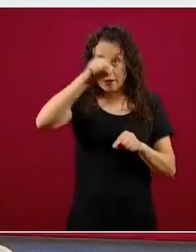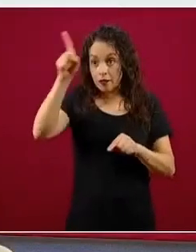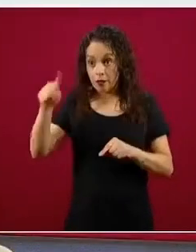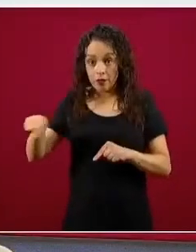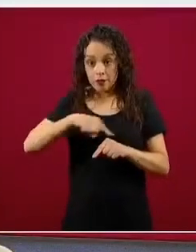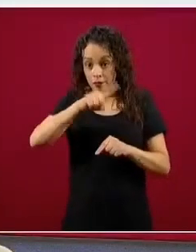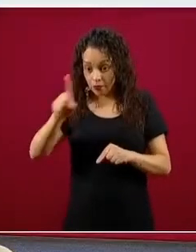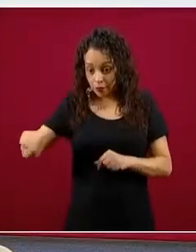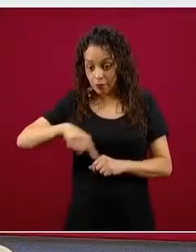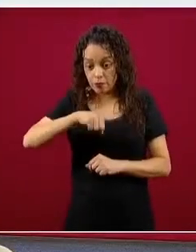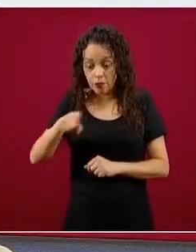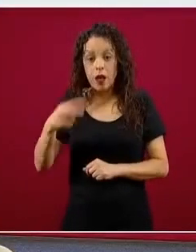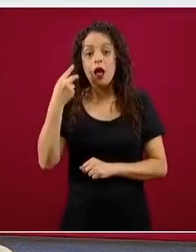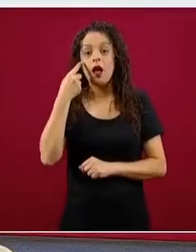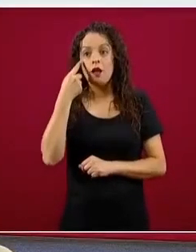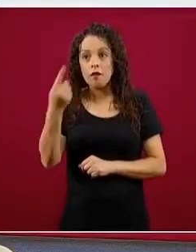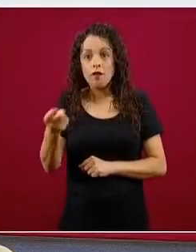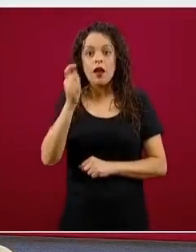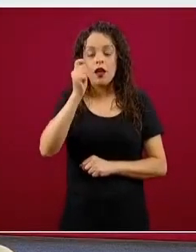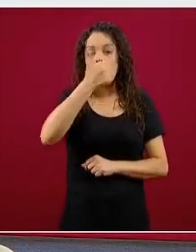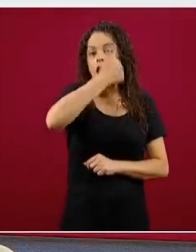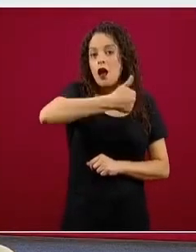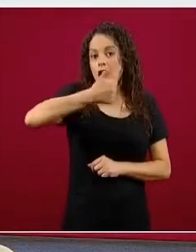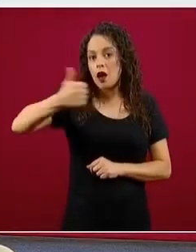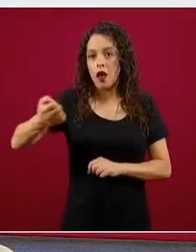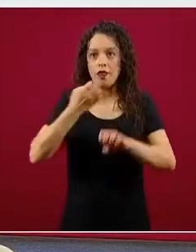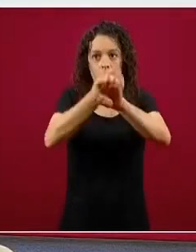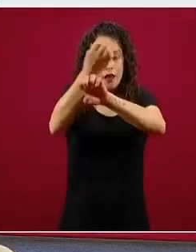están agregando las diferentes curvas.